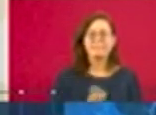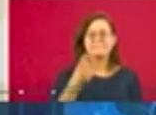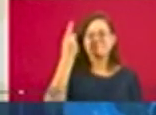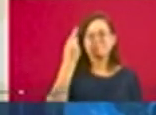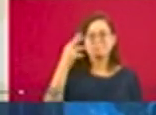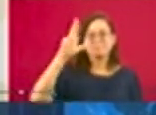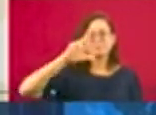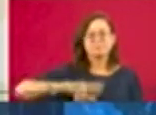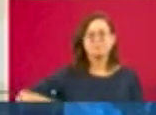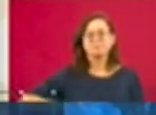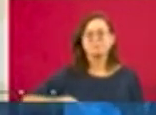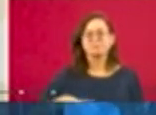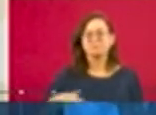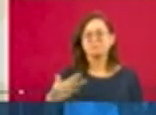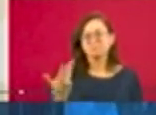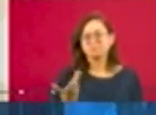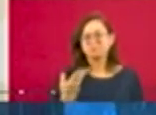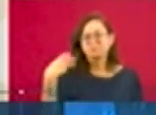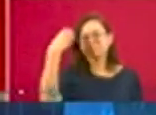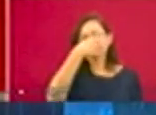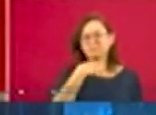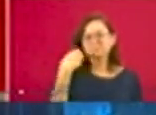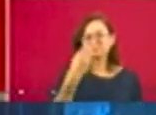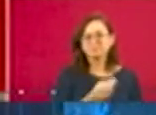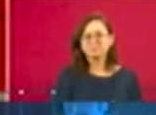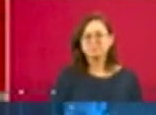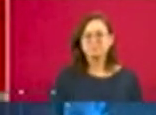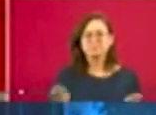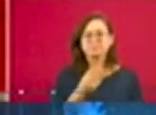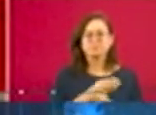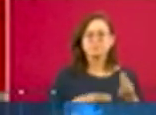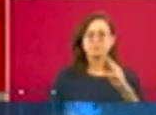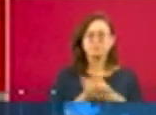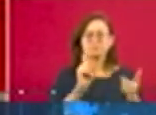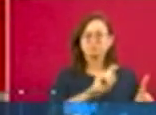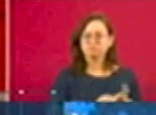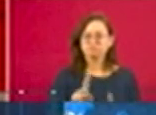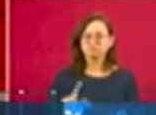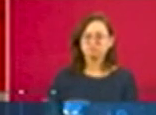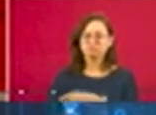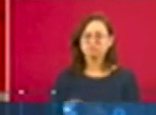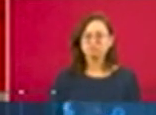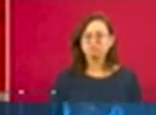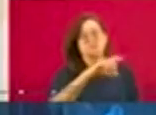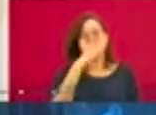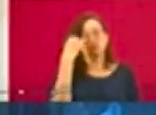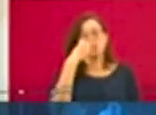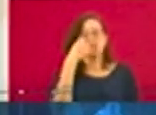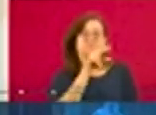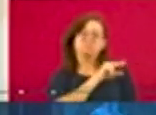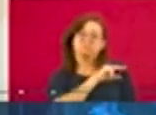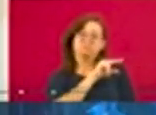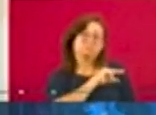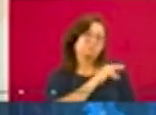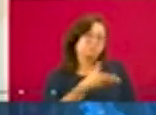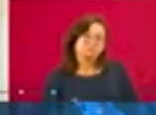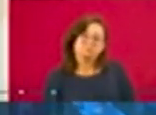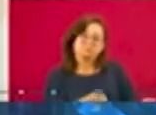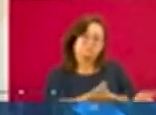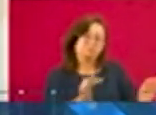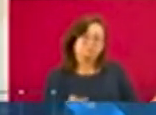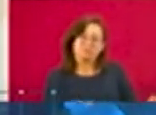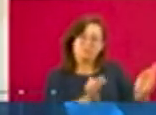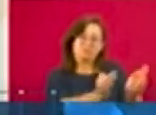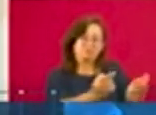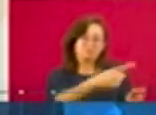resolviendo dudas y problemas pedagógicos de conocimiento de cualquier tipo, también estuvo